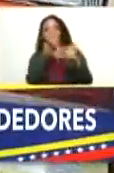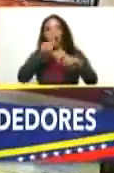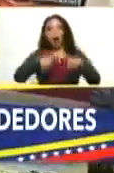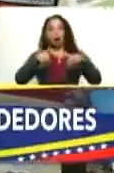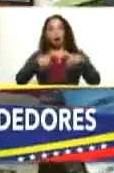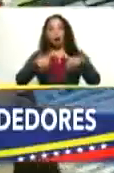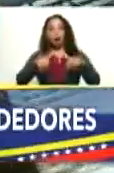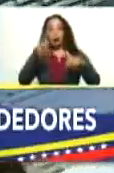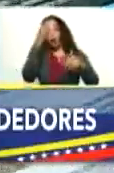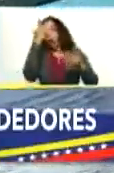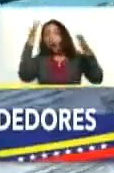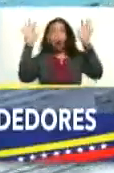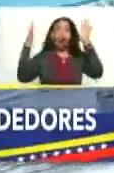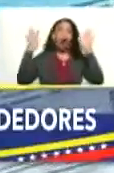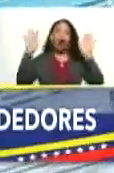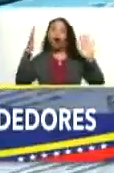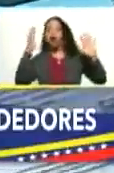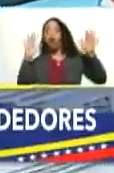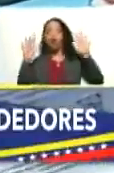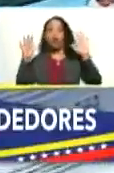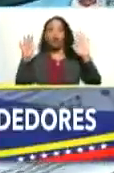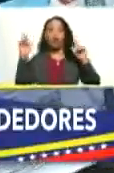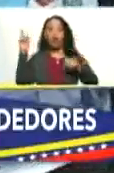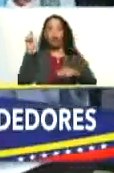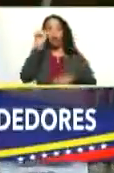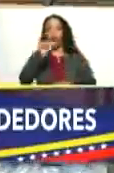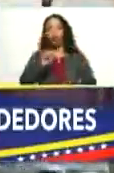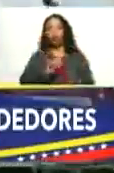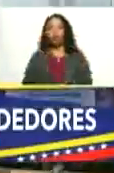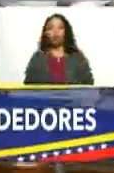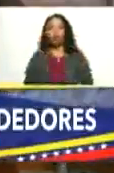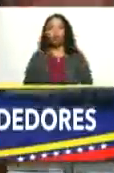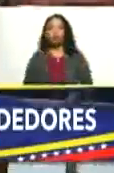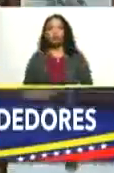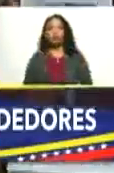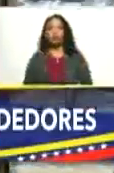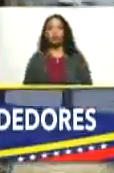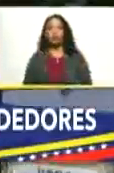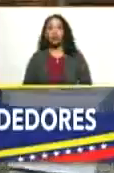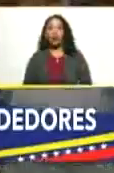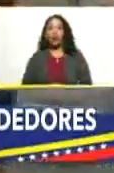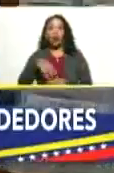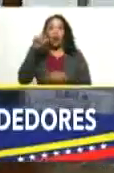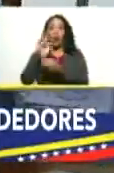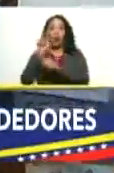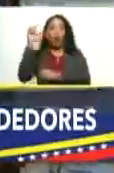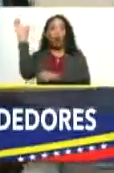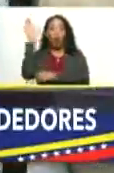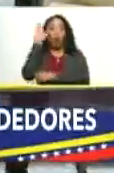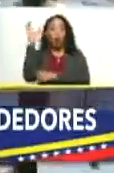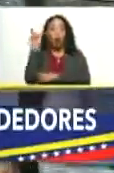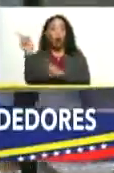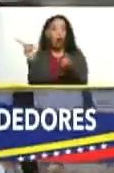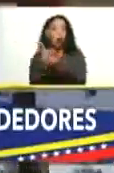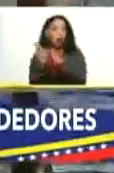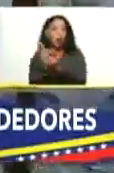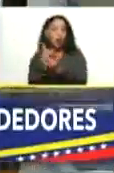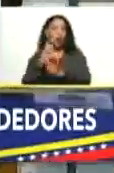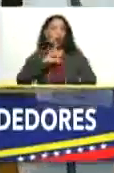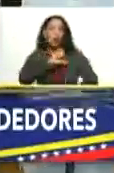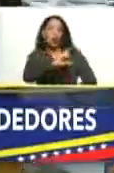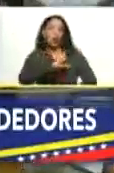de la Montaña y el Festival Náutico del Sur. Presidente, solo de Colombia, de Chinácota, Cúcuta y Villa